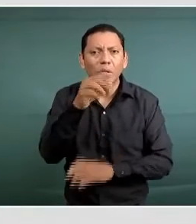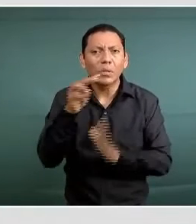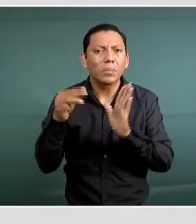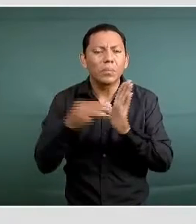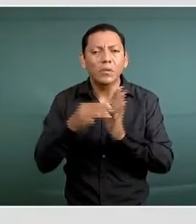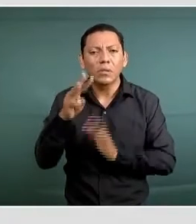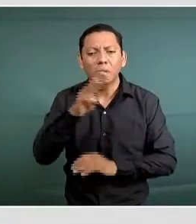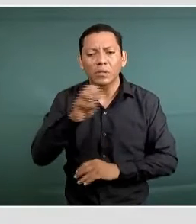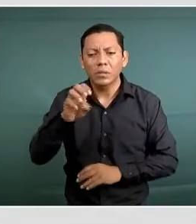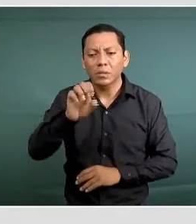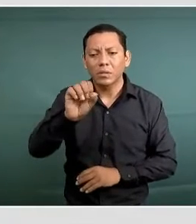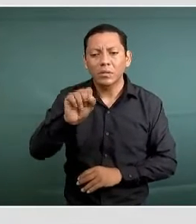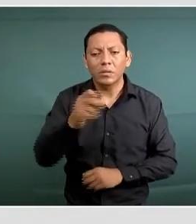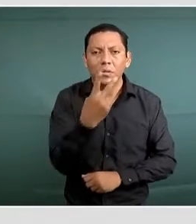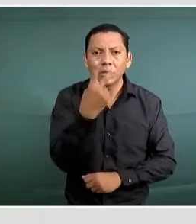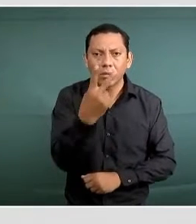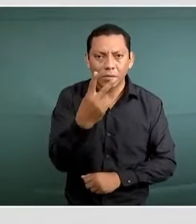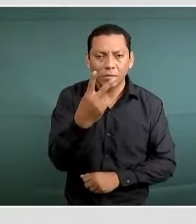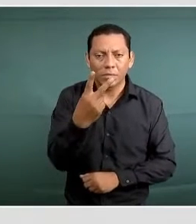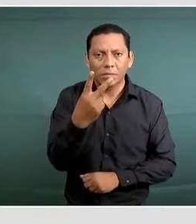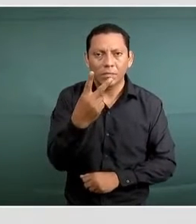mil trescientos sesenta y dos.